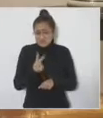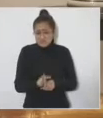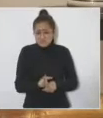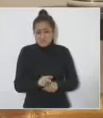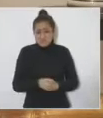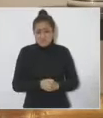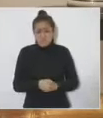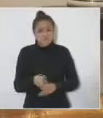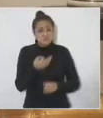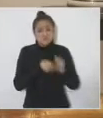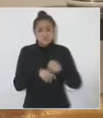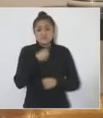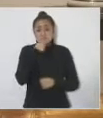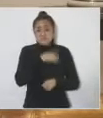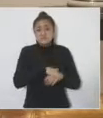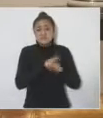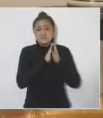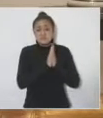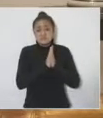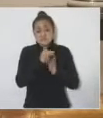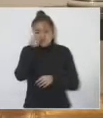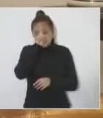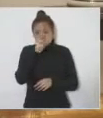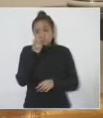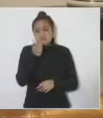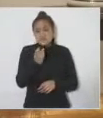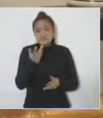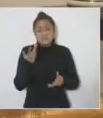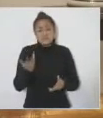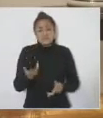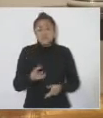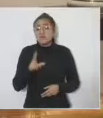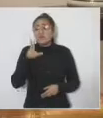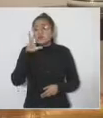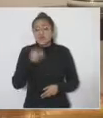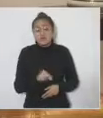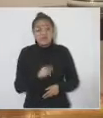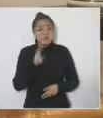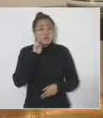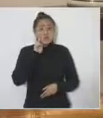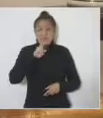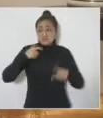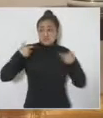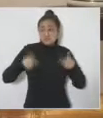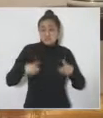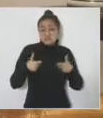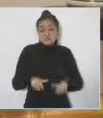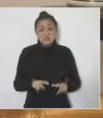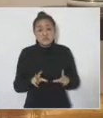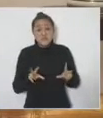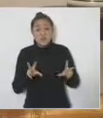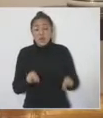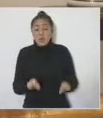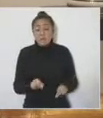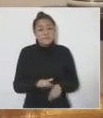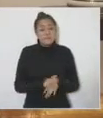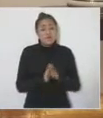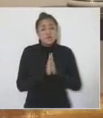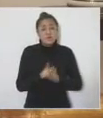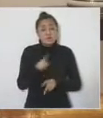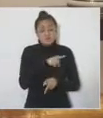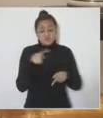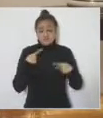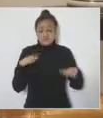y a todos les he dicho que la recomendación es no exhibirse no exhibirse como